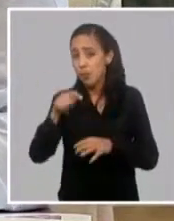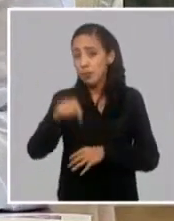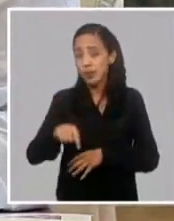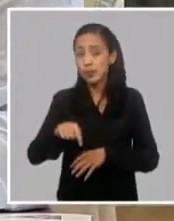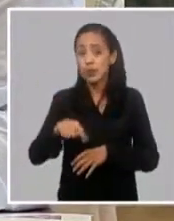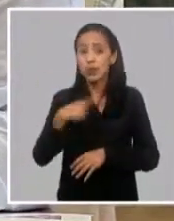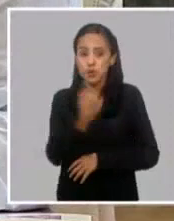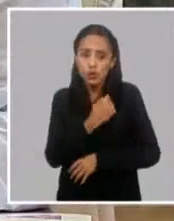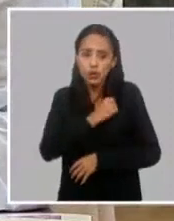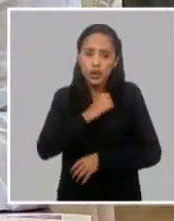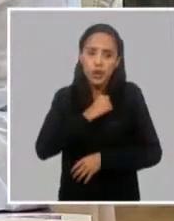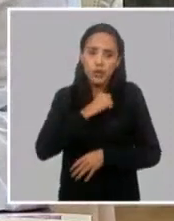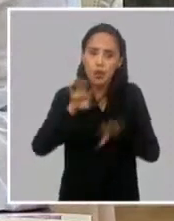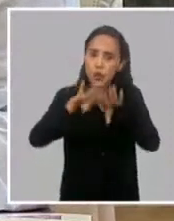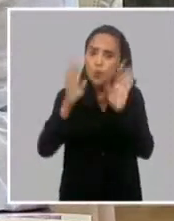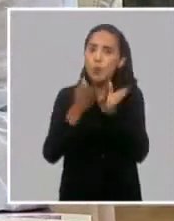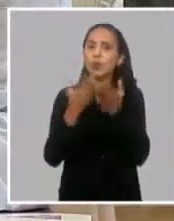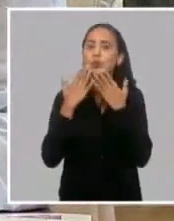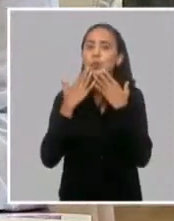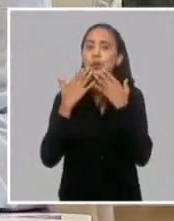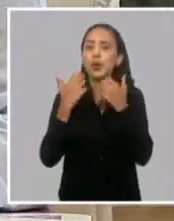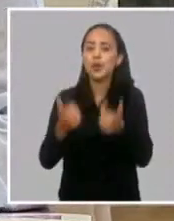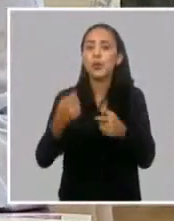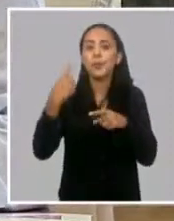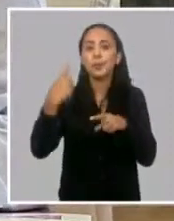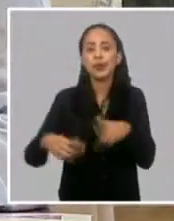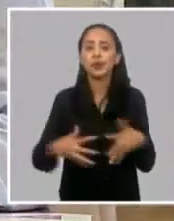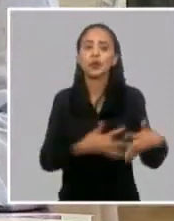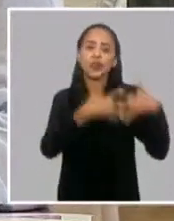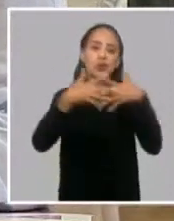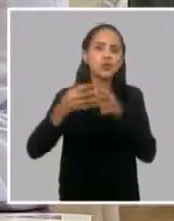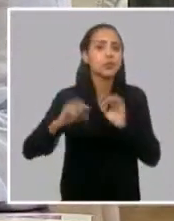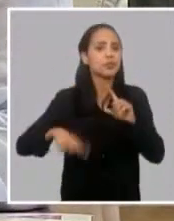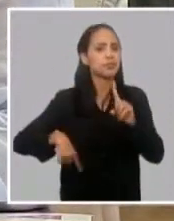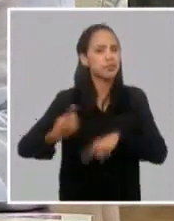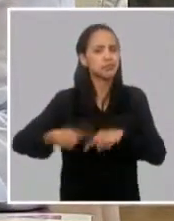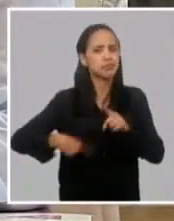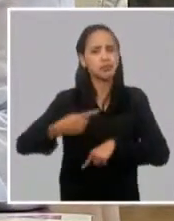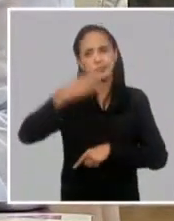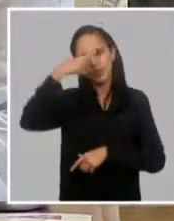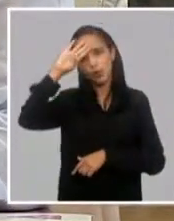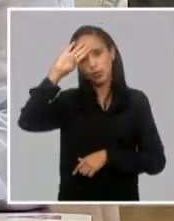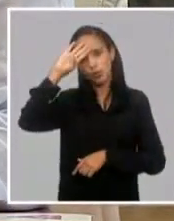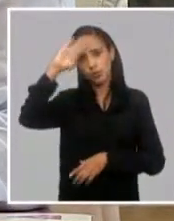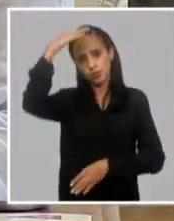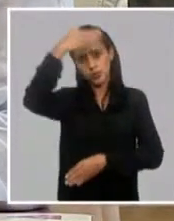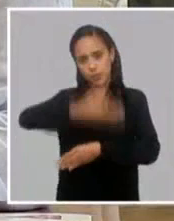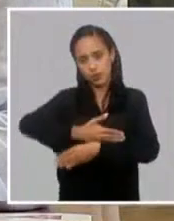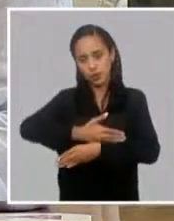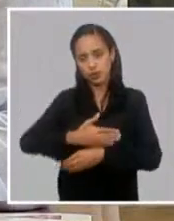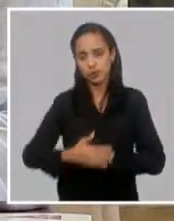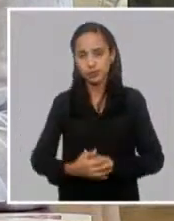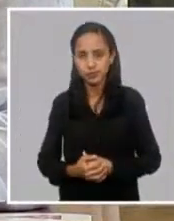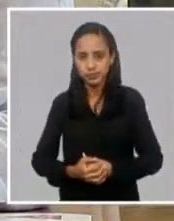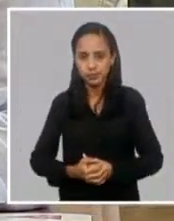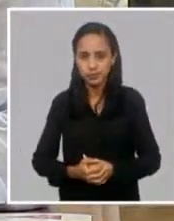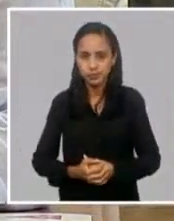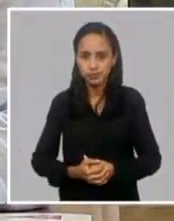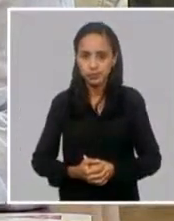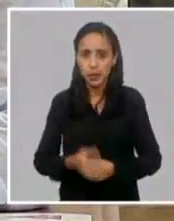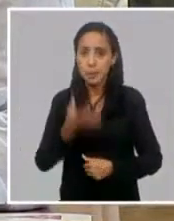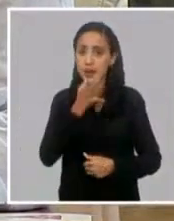un mundo mejor, es entonces atacada y agredida de esa manera con el bloqueo. Y eso puede parecer más de lo